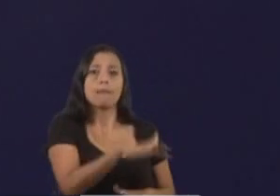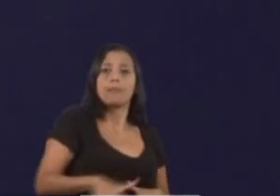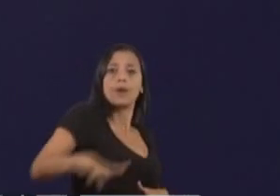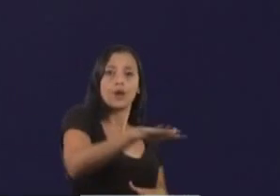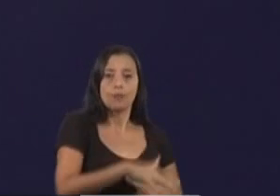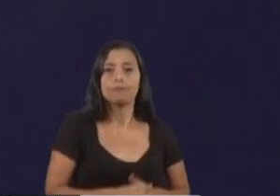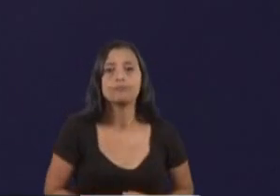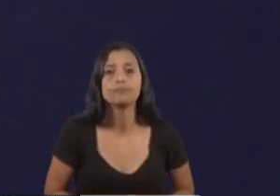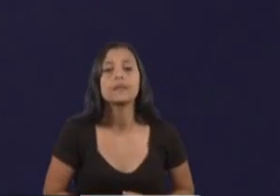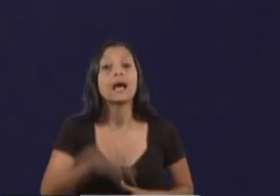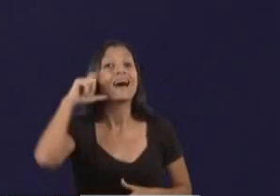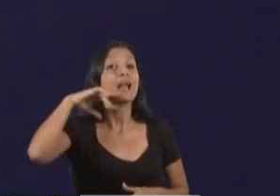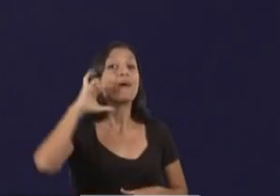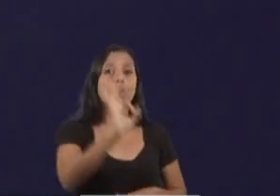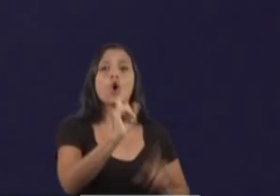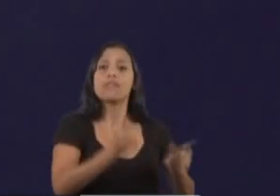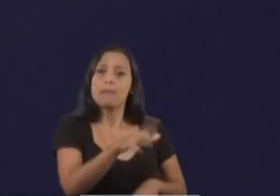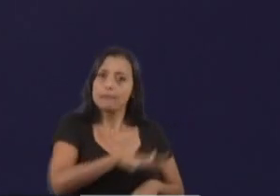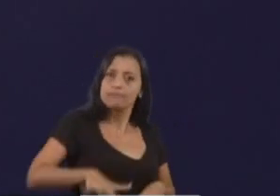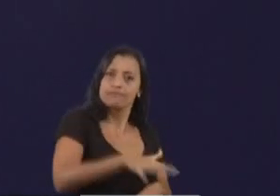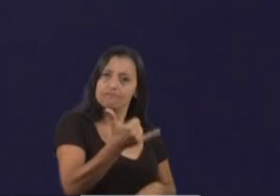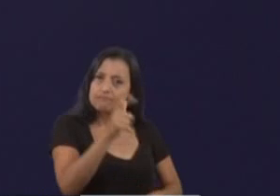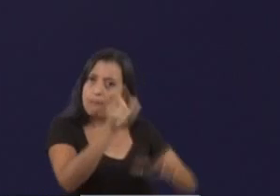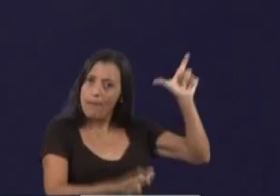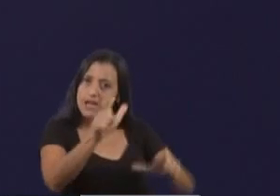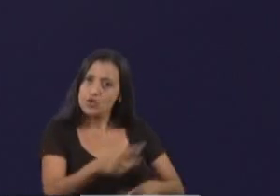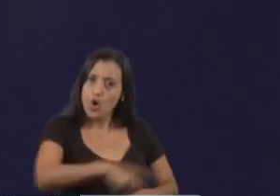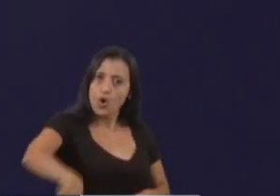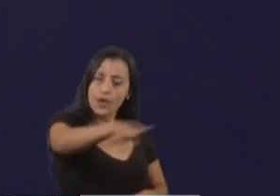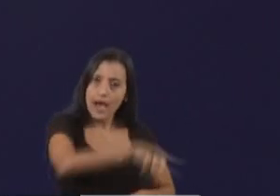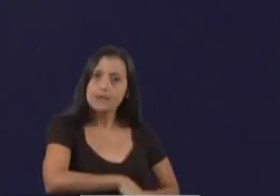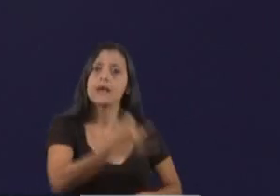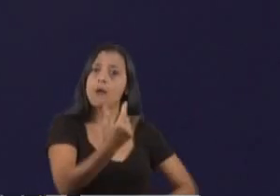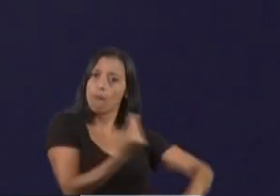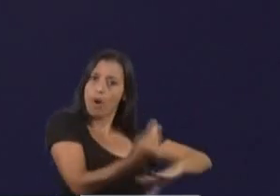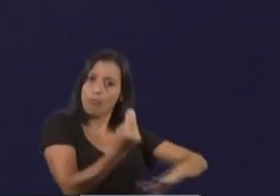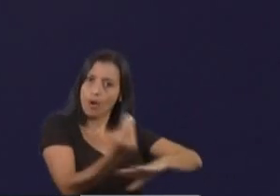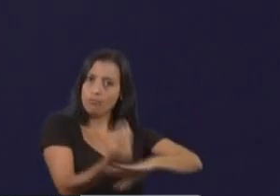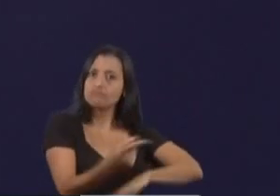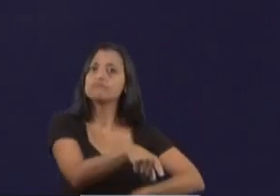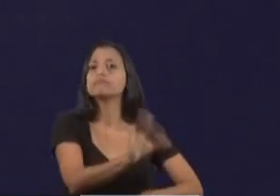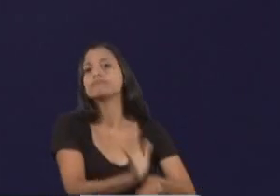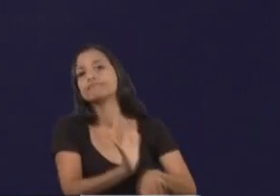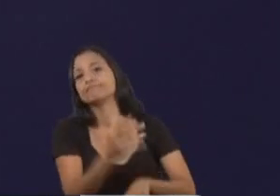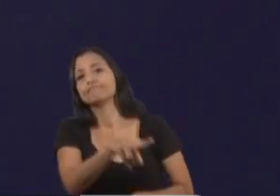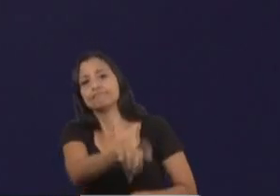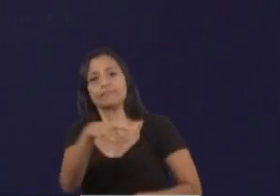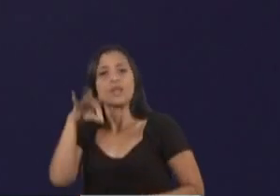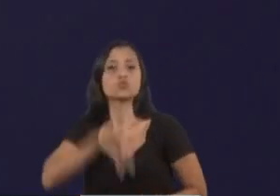de Huinca Renancó, en que las personas con cargo, o sea,